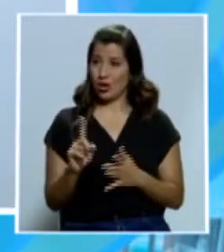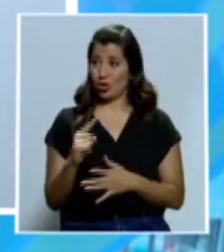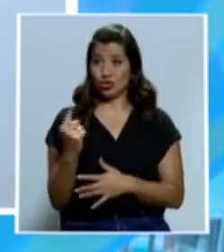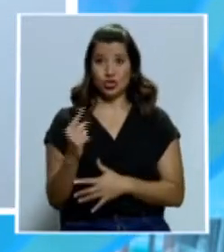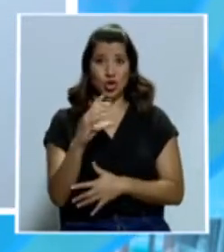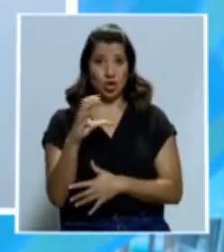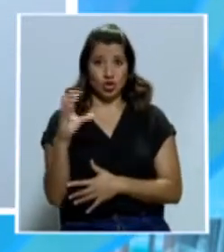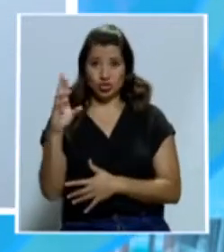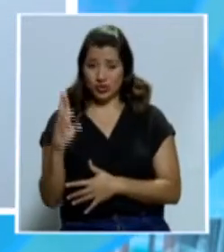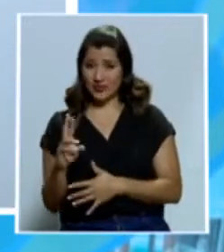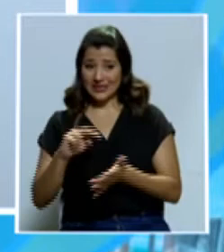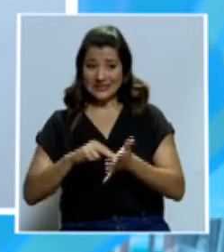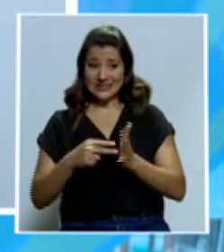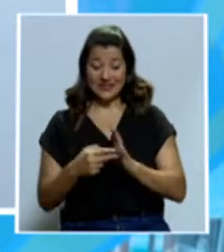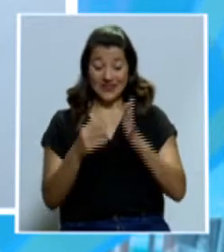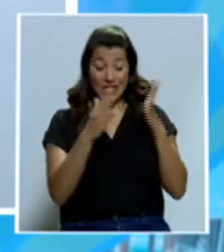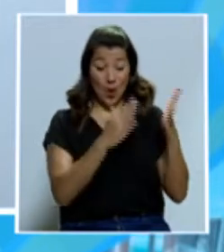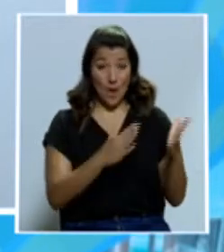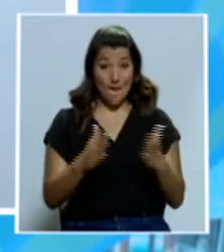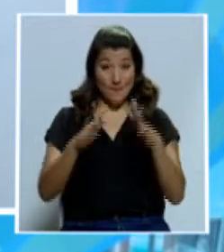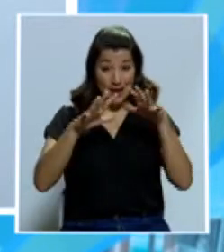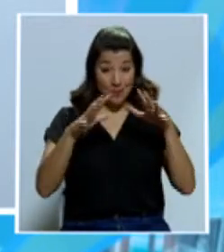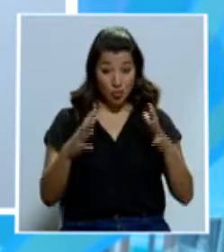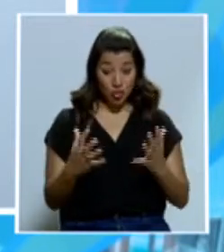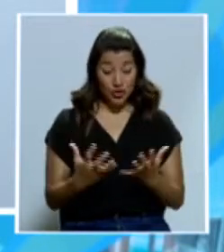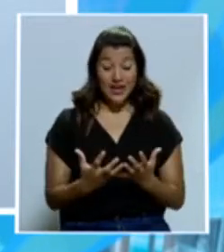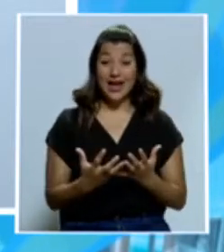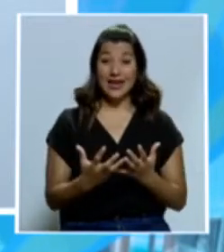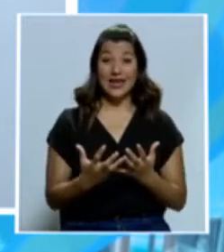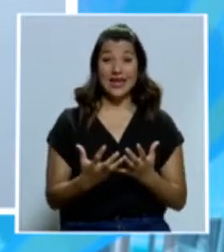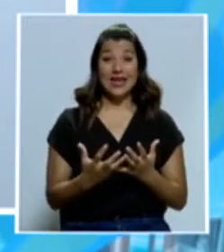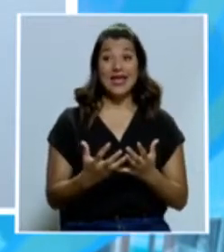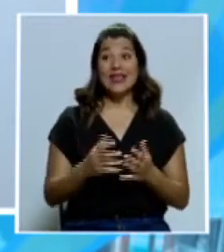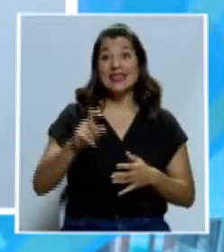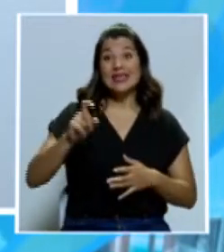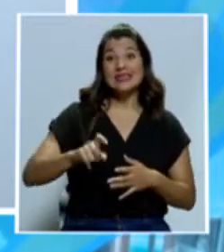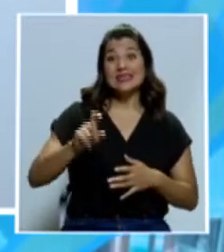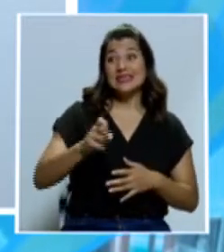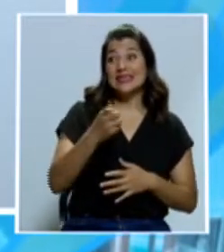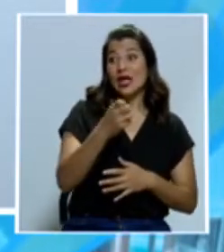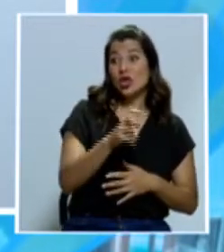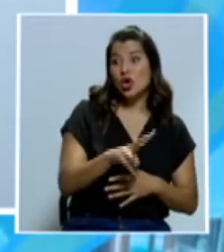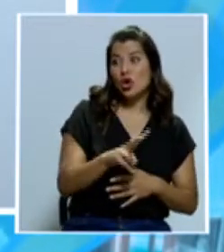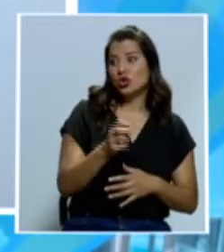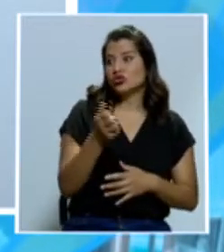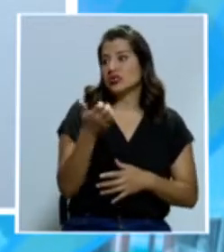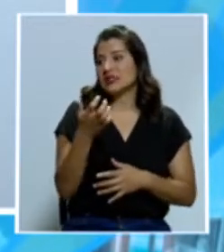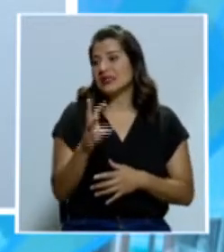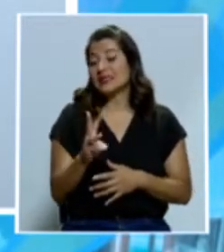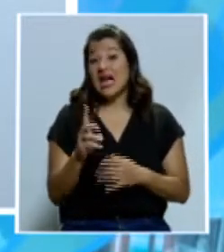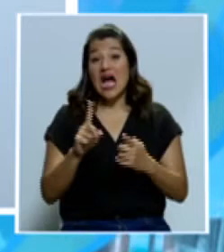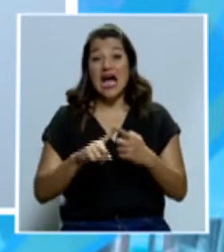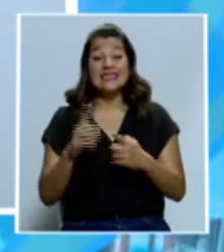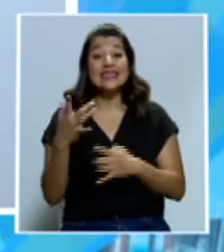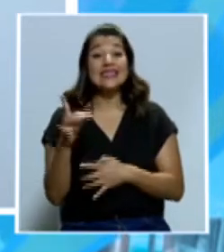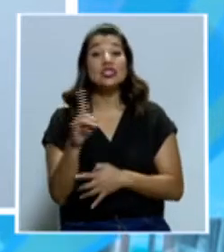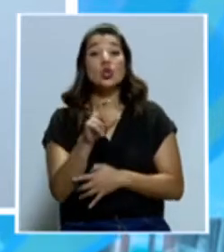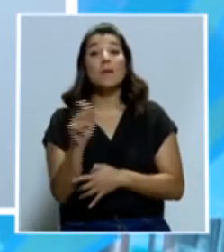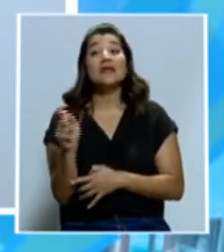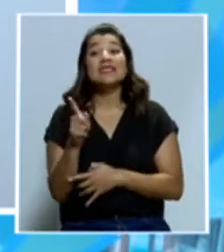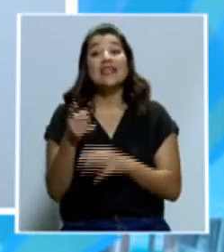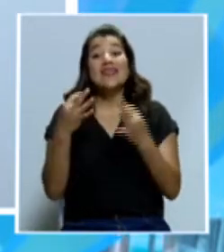logística mundial que implicará en cuestión de 12 a 16, 18 meses intentar